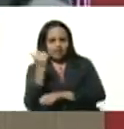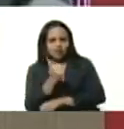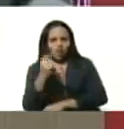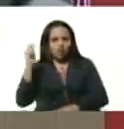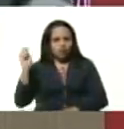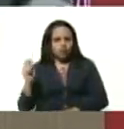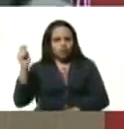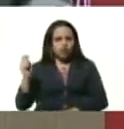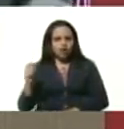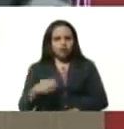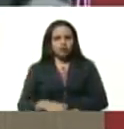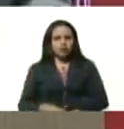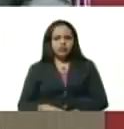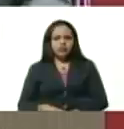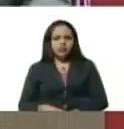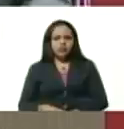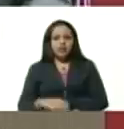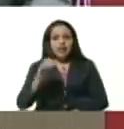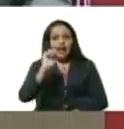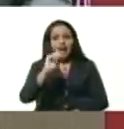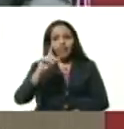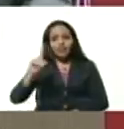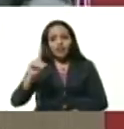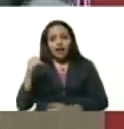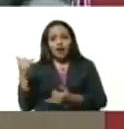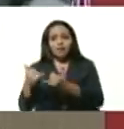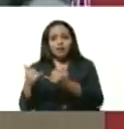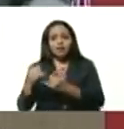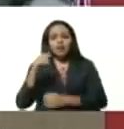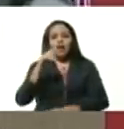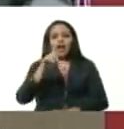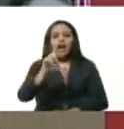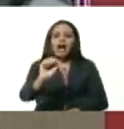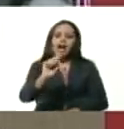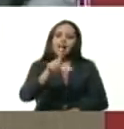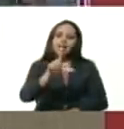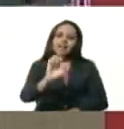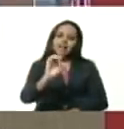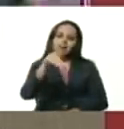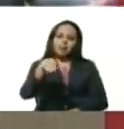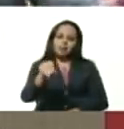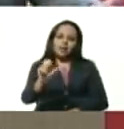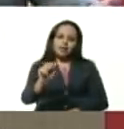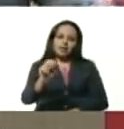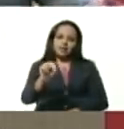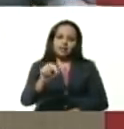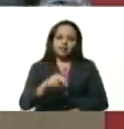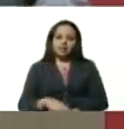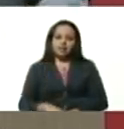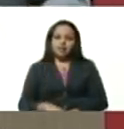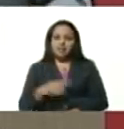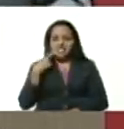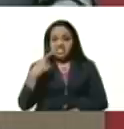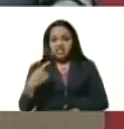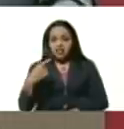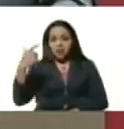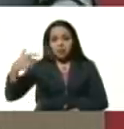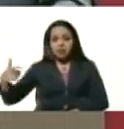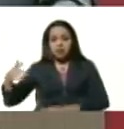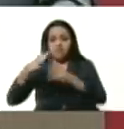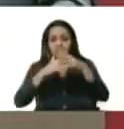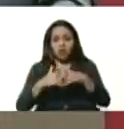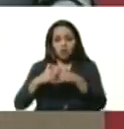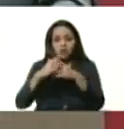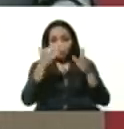diputado del partido Acción Democrática de apellido alemán, señalando que en efecto a esos gringos los había traído Leopoldo